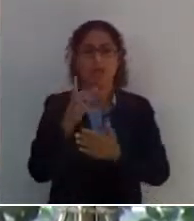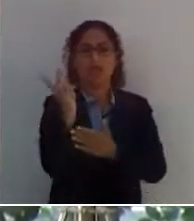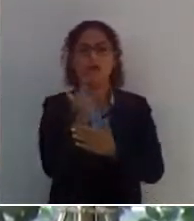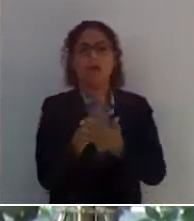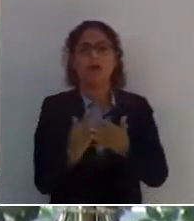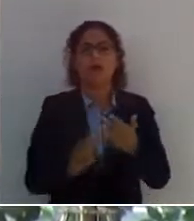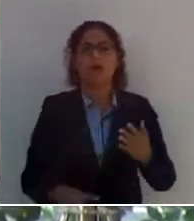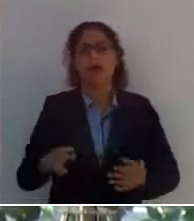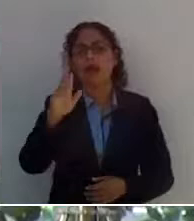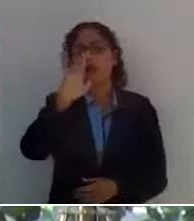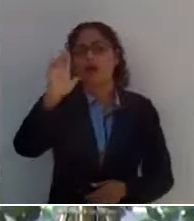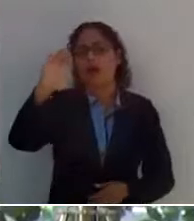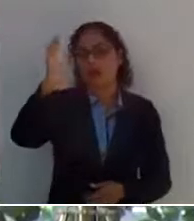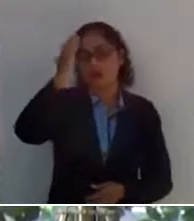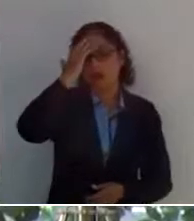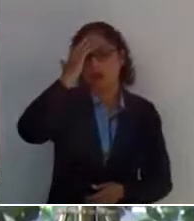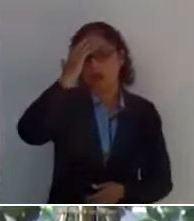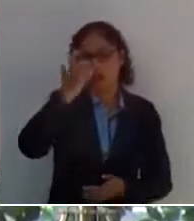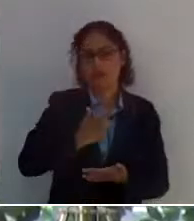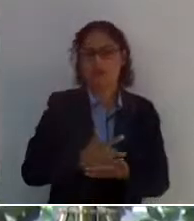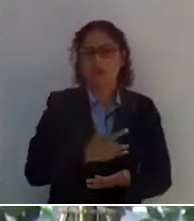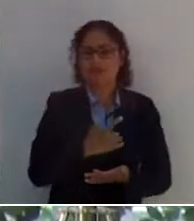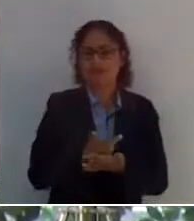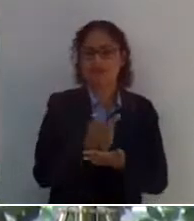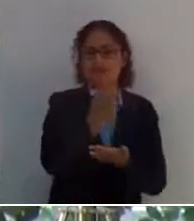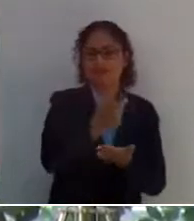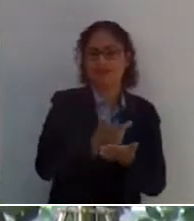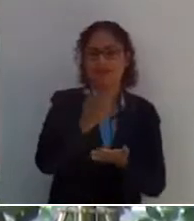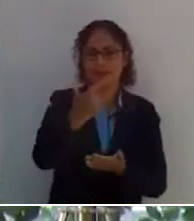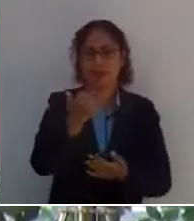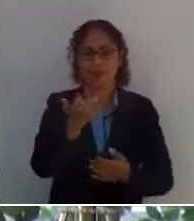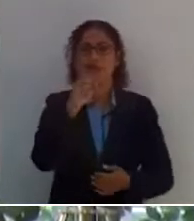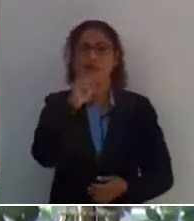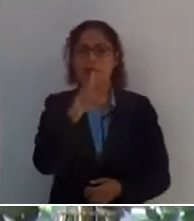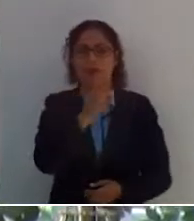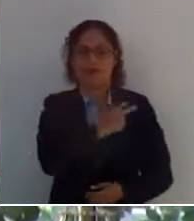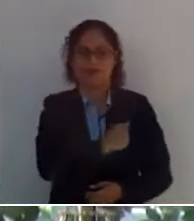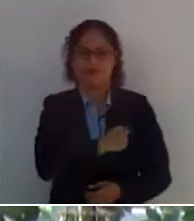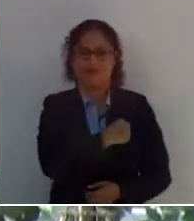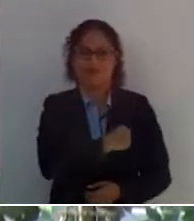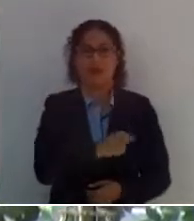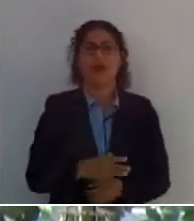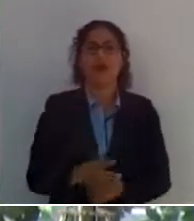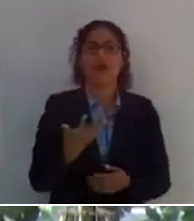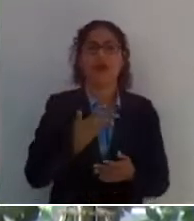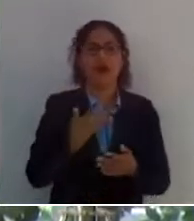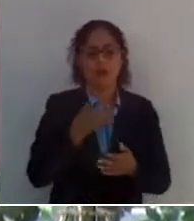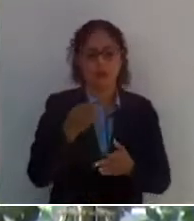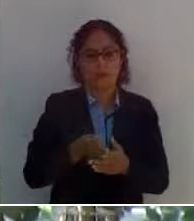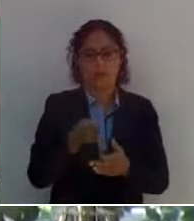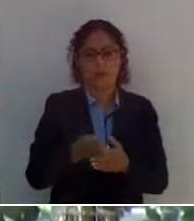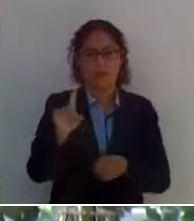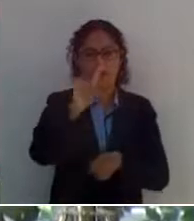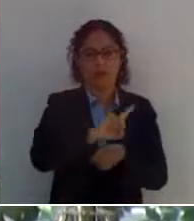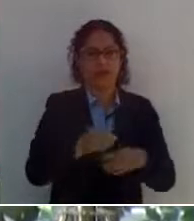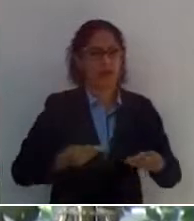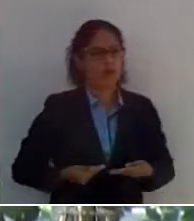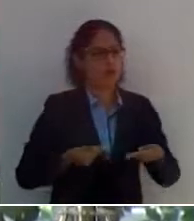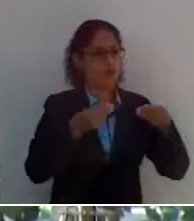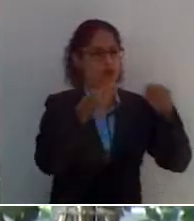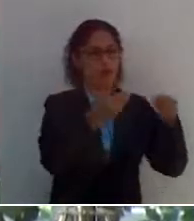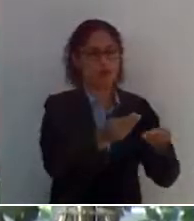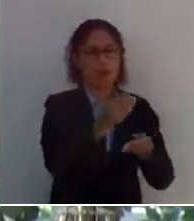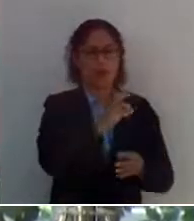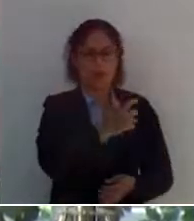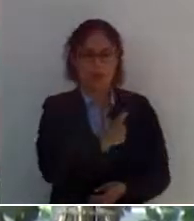de reconocimientos, estímulos y condecoraciones. Por ello, se hace entrega hoy de medallas e